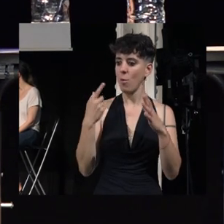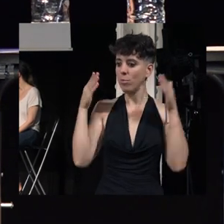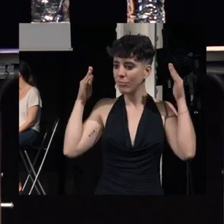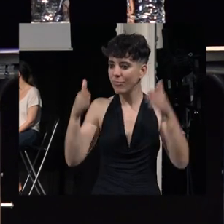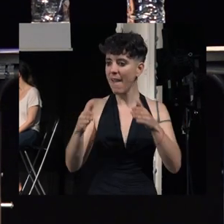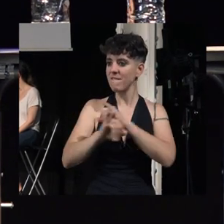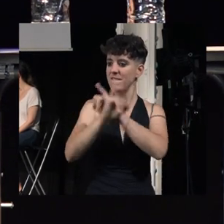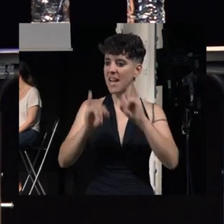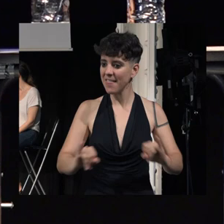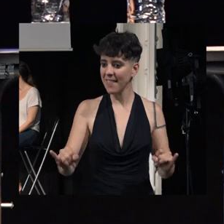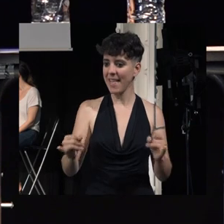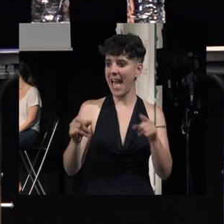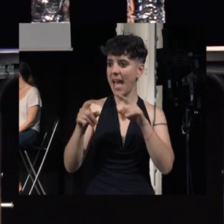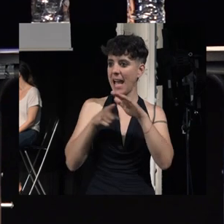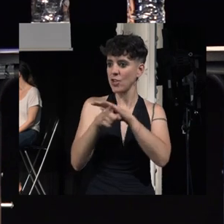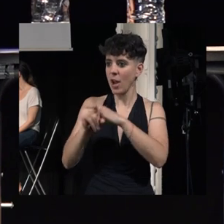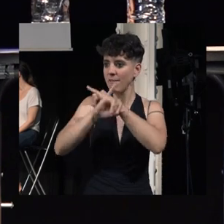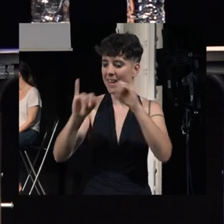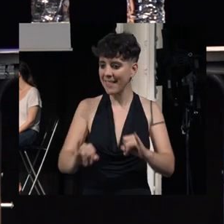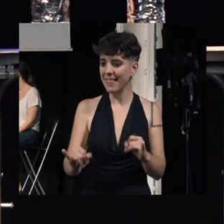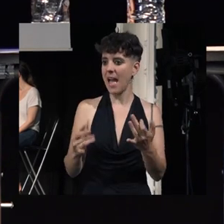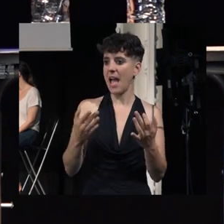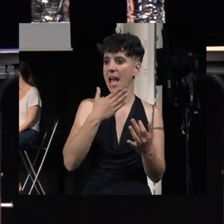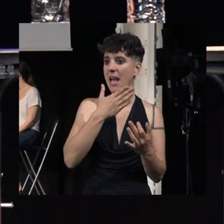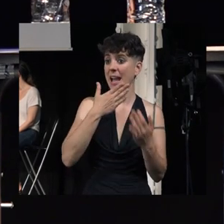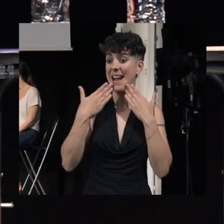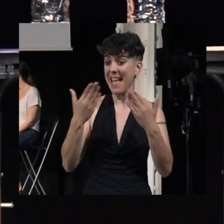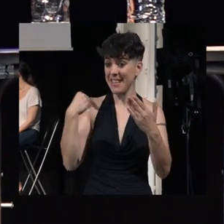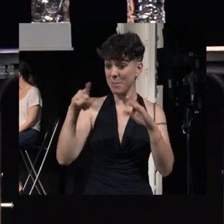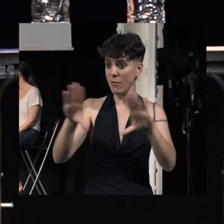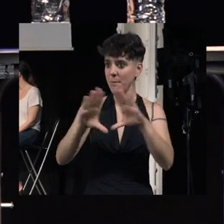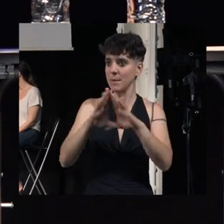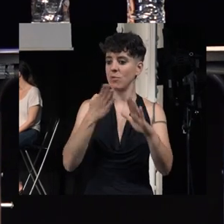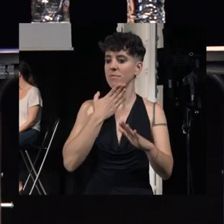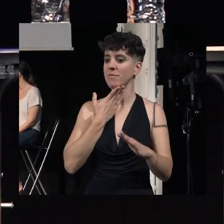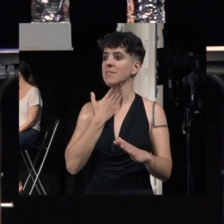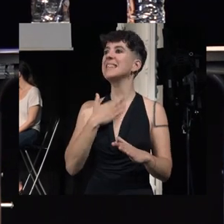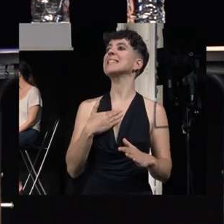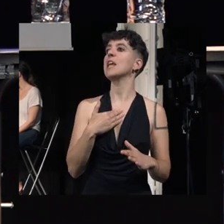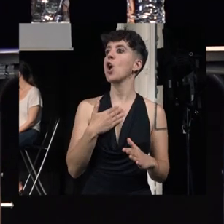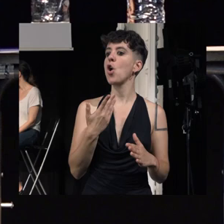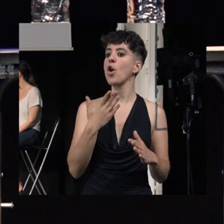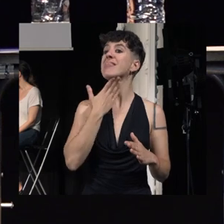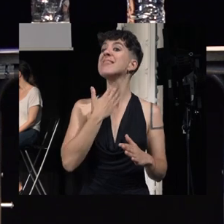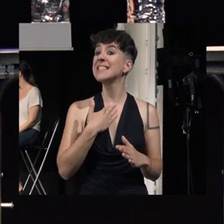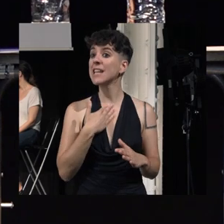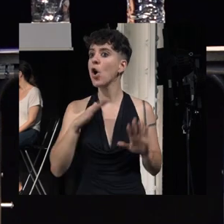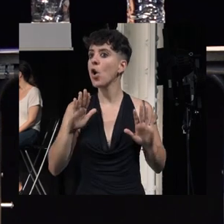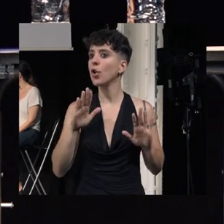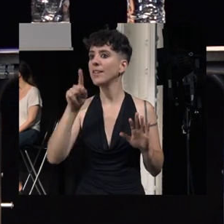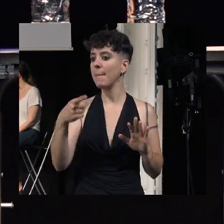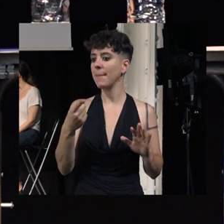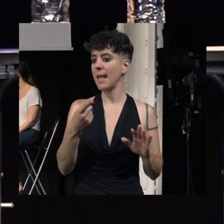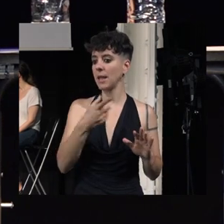que ficciona el deseo y que activa el deseo. Y cuando hablo del deseo, hablo del deseo de hacer, pero el deseo también